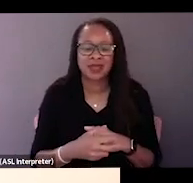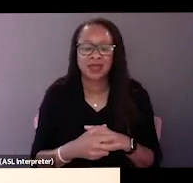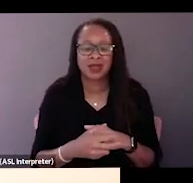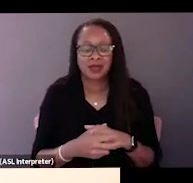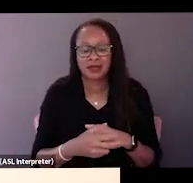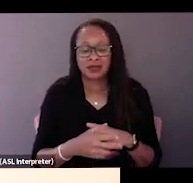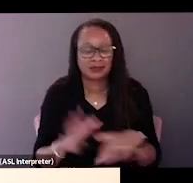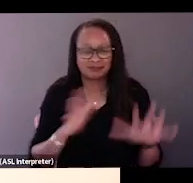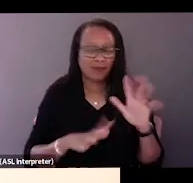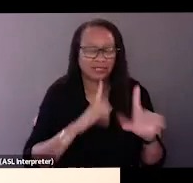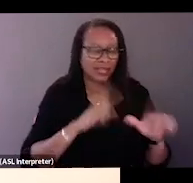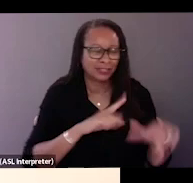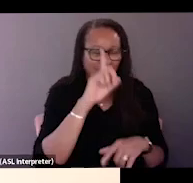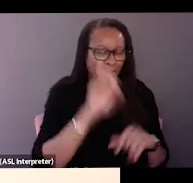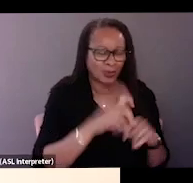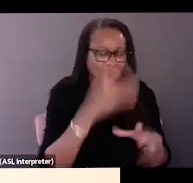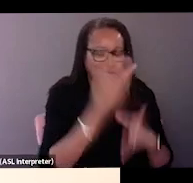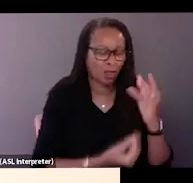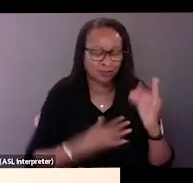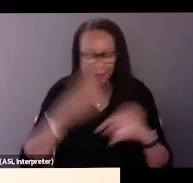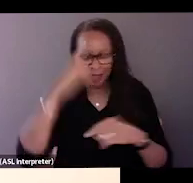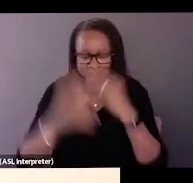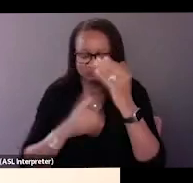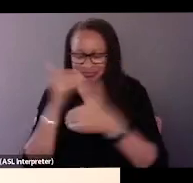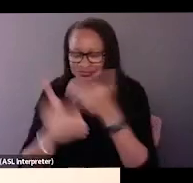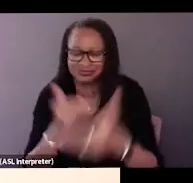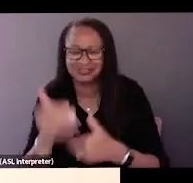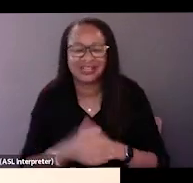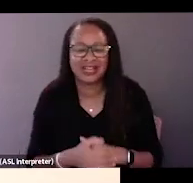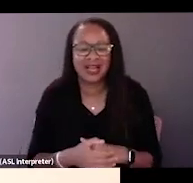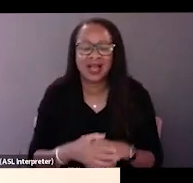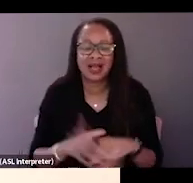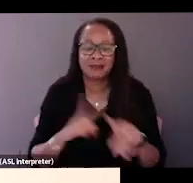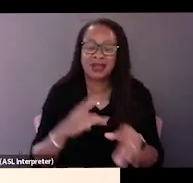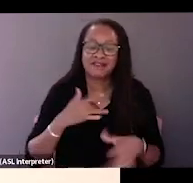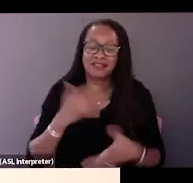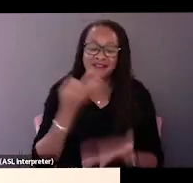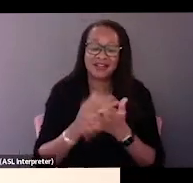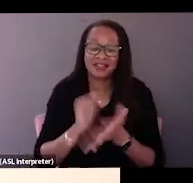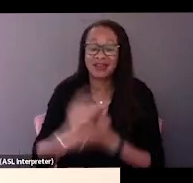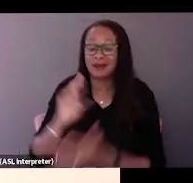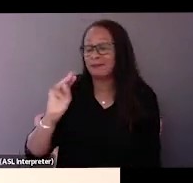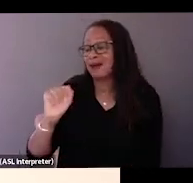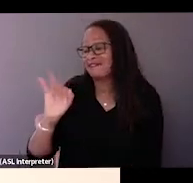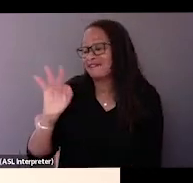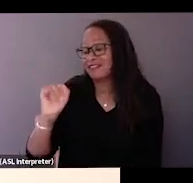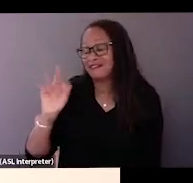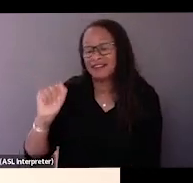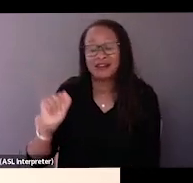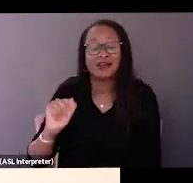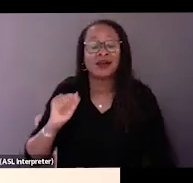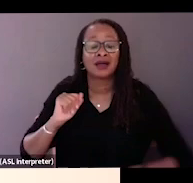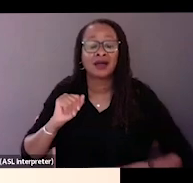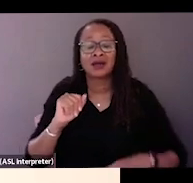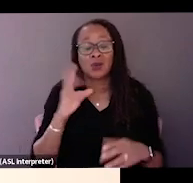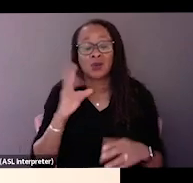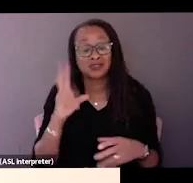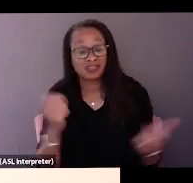que Mafifa estuviera ahí en este contexto de hombre, era